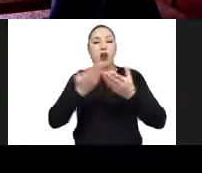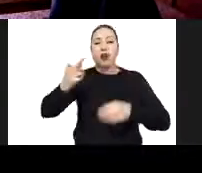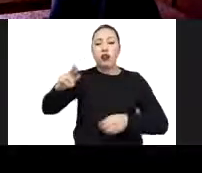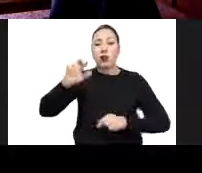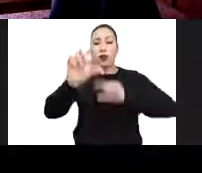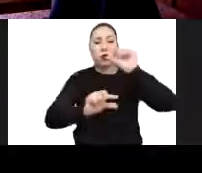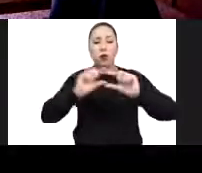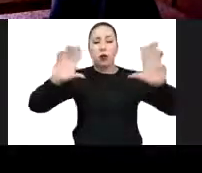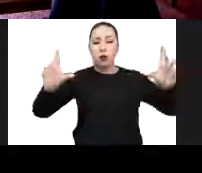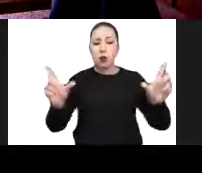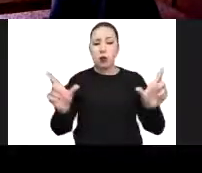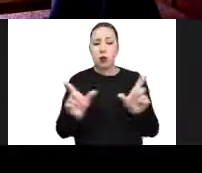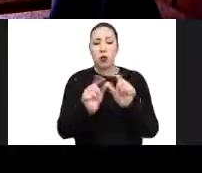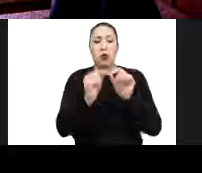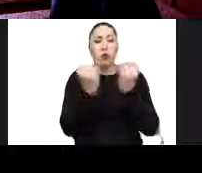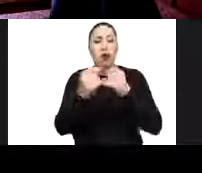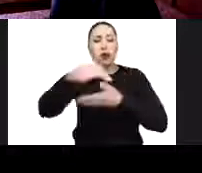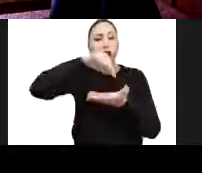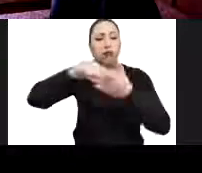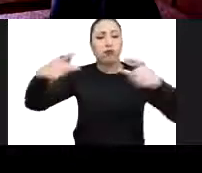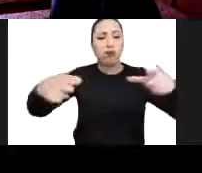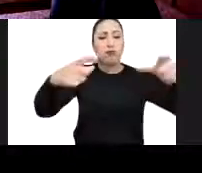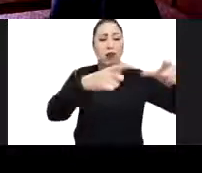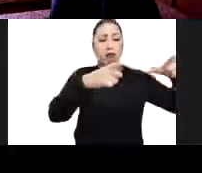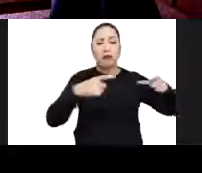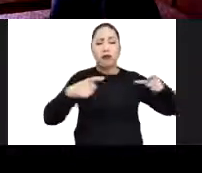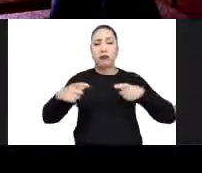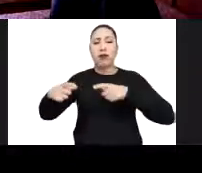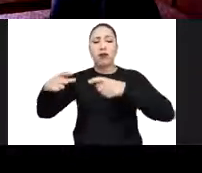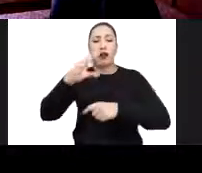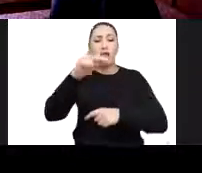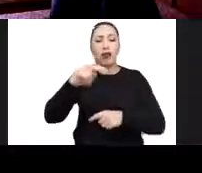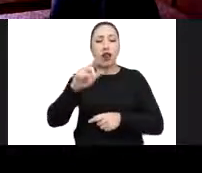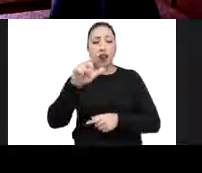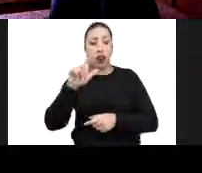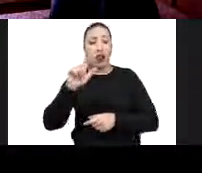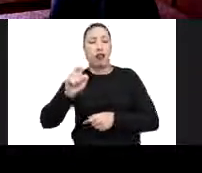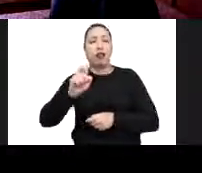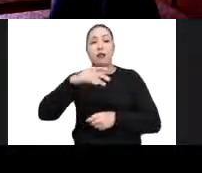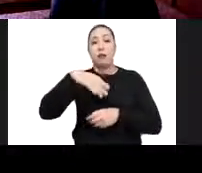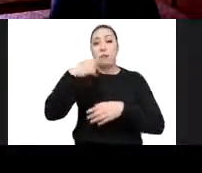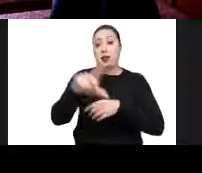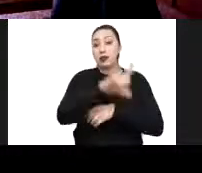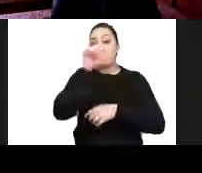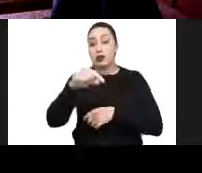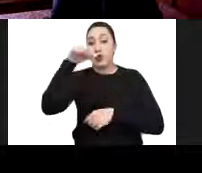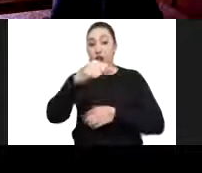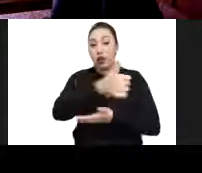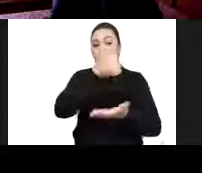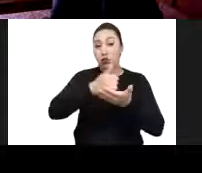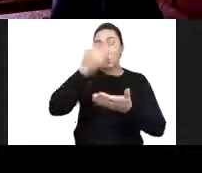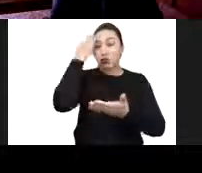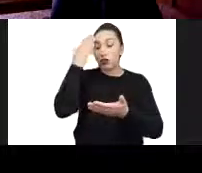gradualmente, los canales han sido cegados y más tarde, para evitar las inundaciones que han afectado a la ciudad desde largo